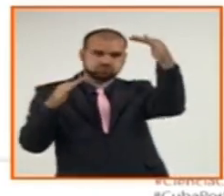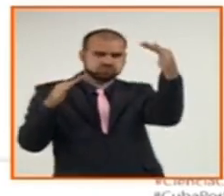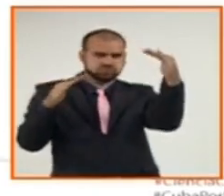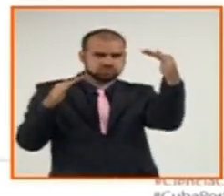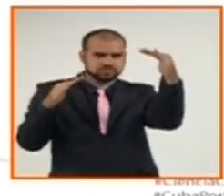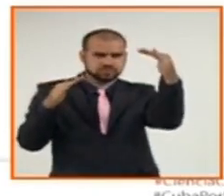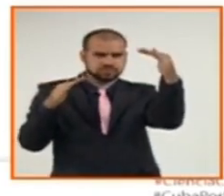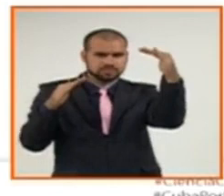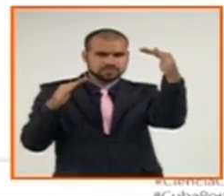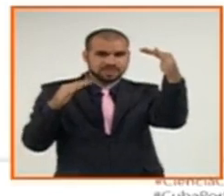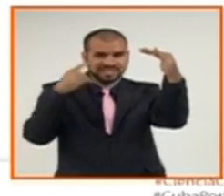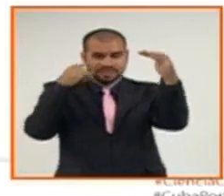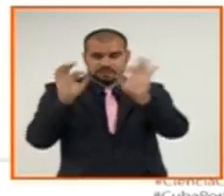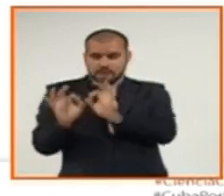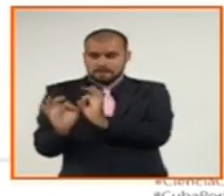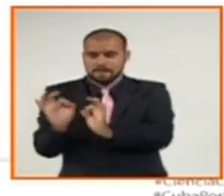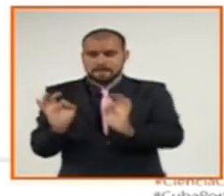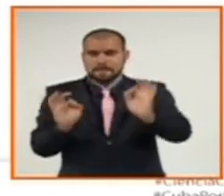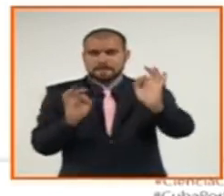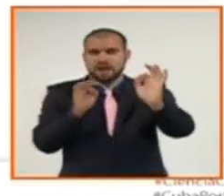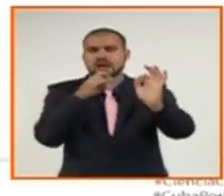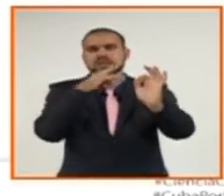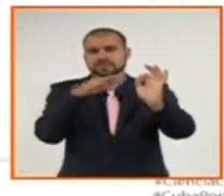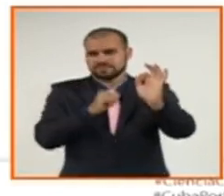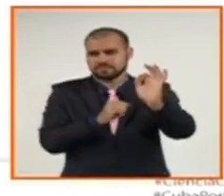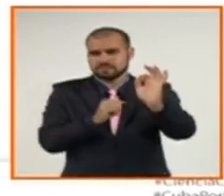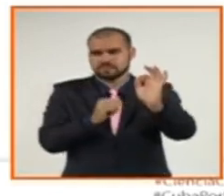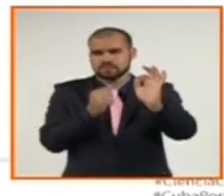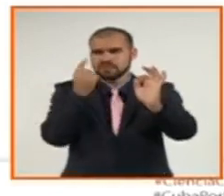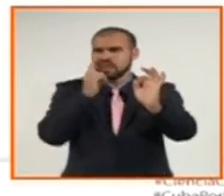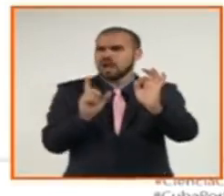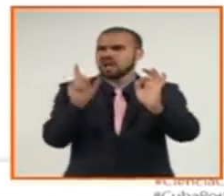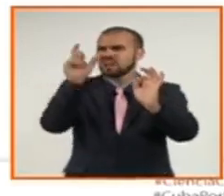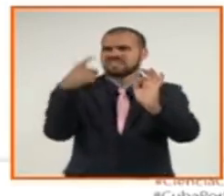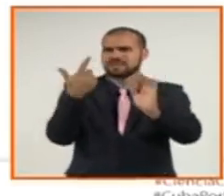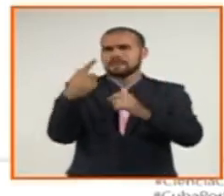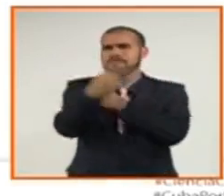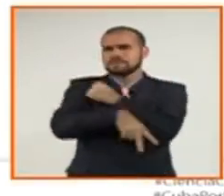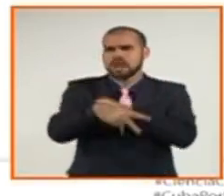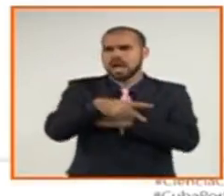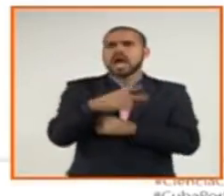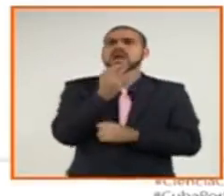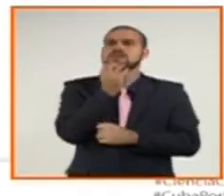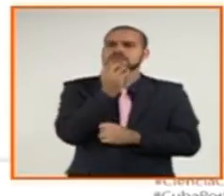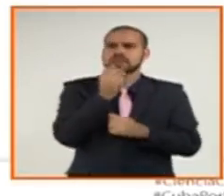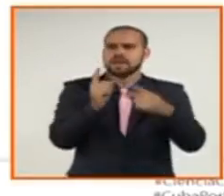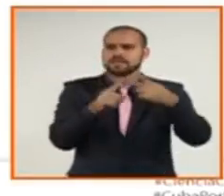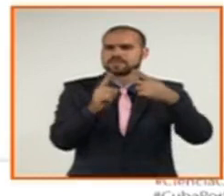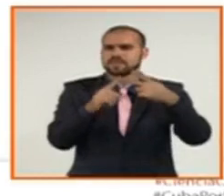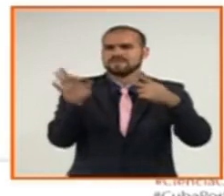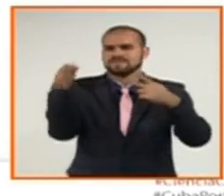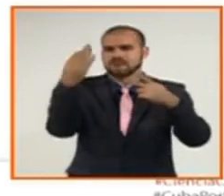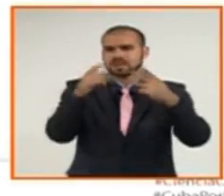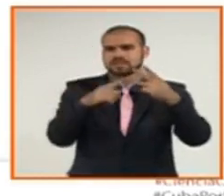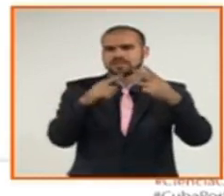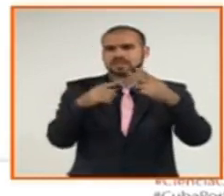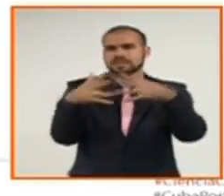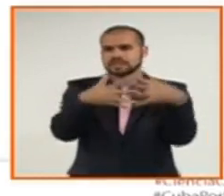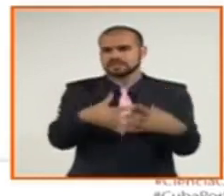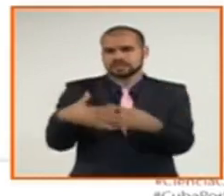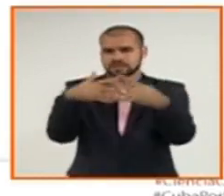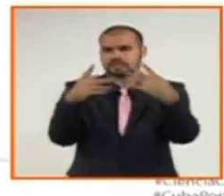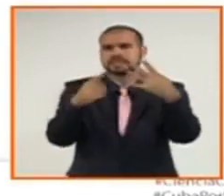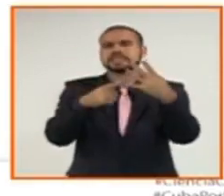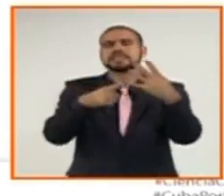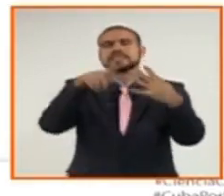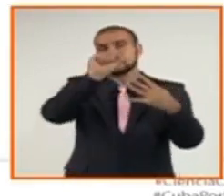está abajo. Arriba tenemos las curvas de Israel, Estados Unidos, Italia y Francia, que son países altamente vacunados.